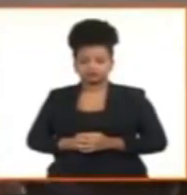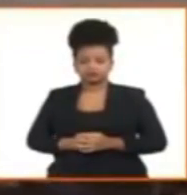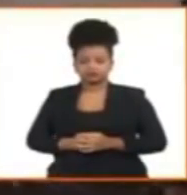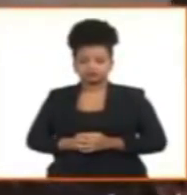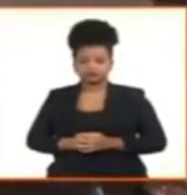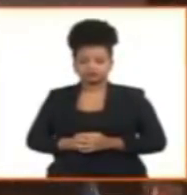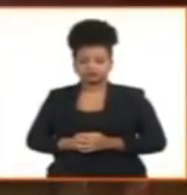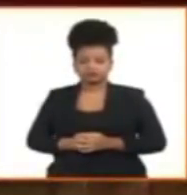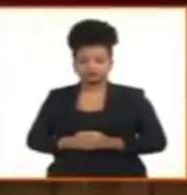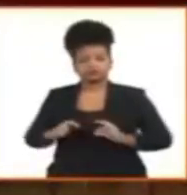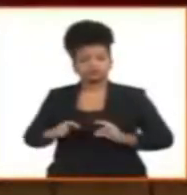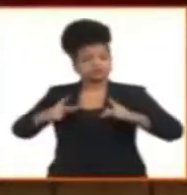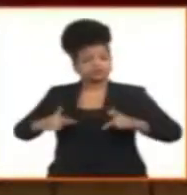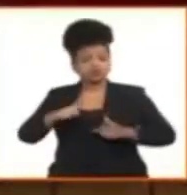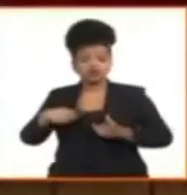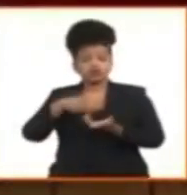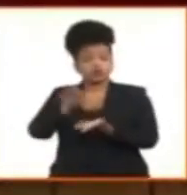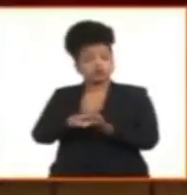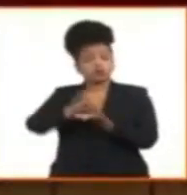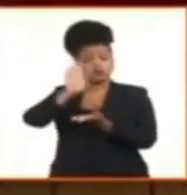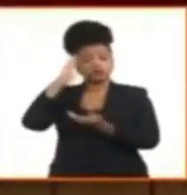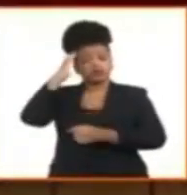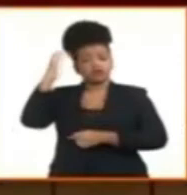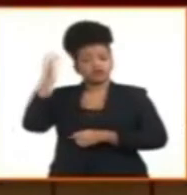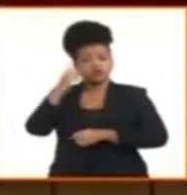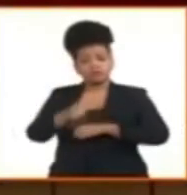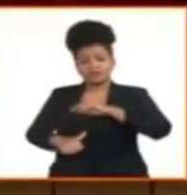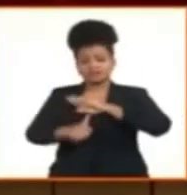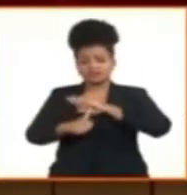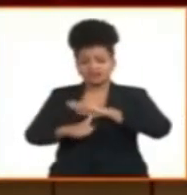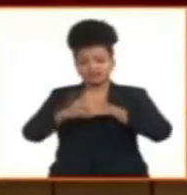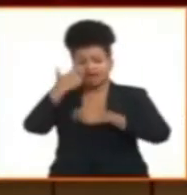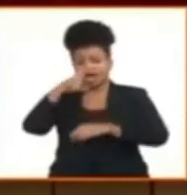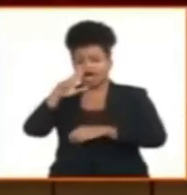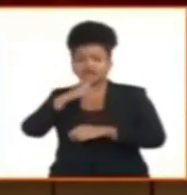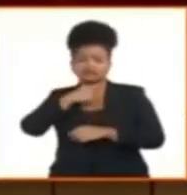Reiteramos nuestro compromiso con el gobierno del presidente Luis Arce del MAS en Bolivia.